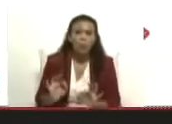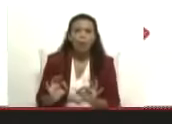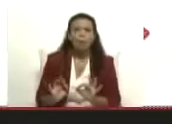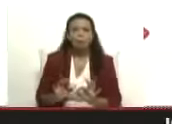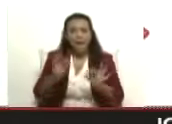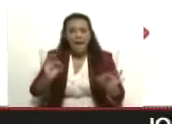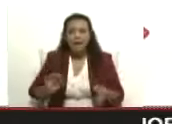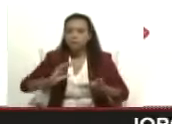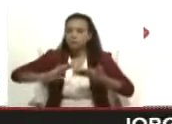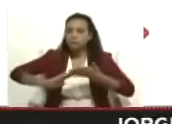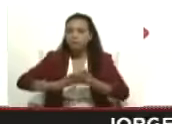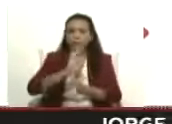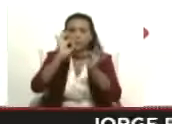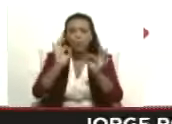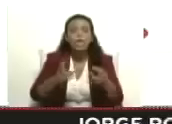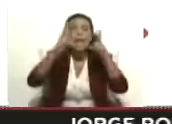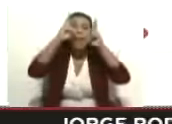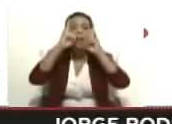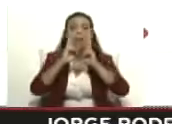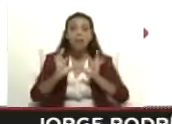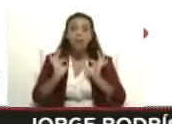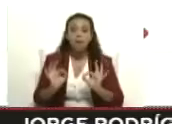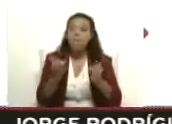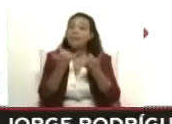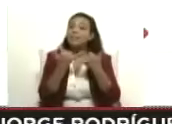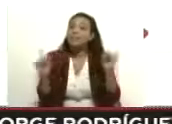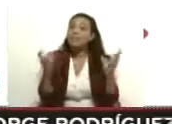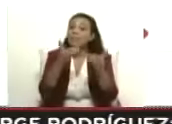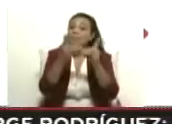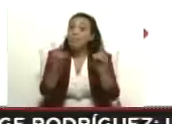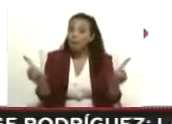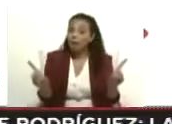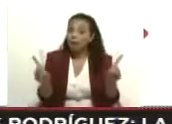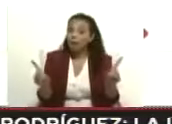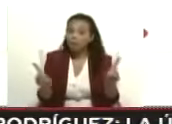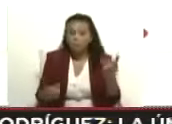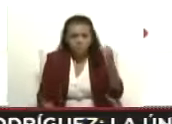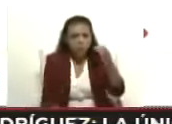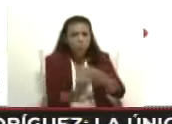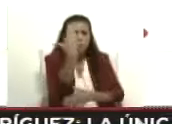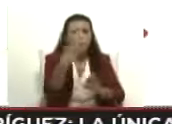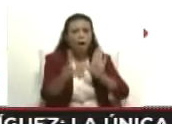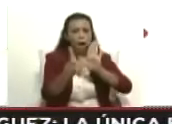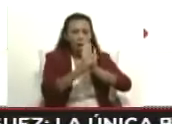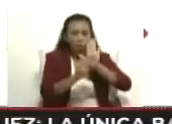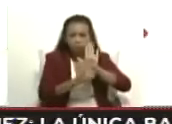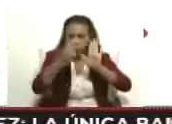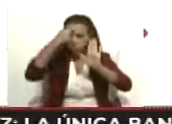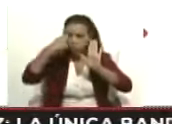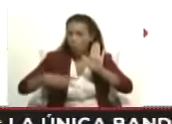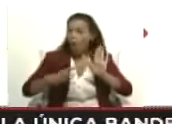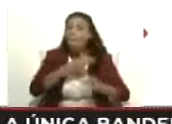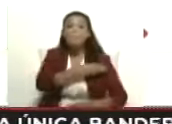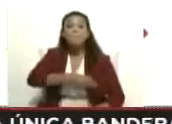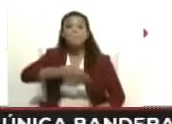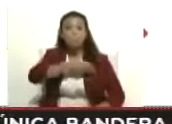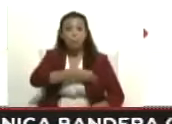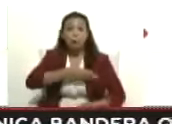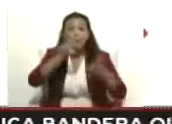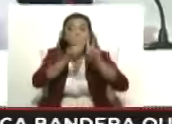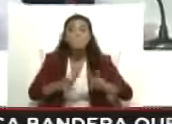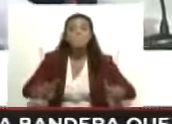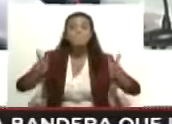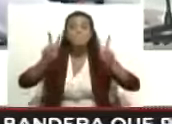es irrevocablemente libre e independiente y fundamenta su patrimonio moral y sus